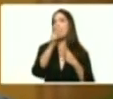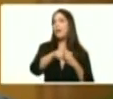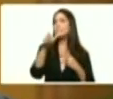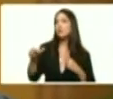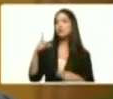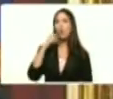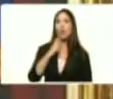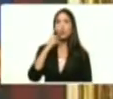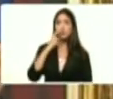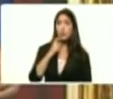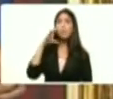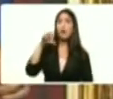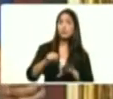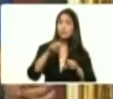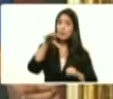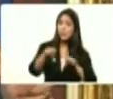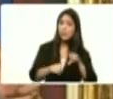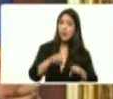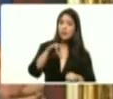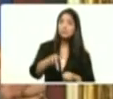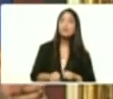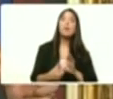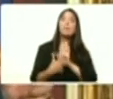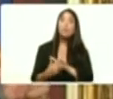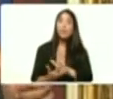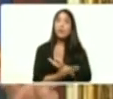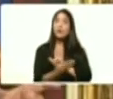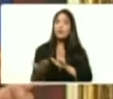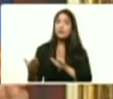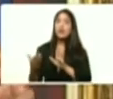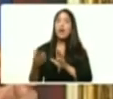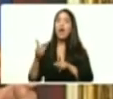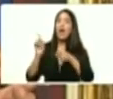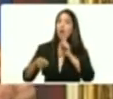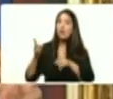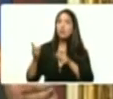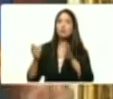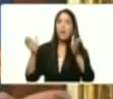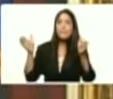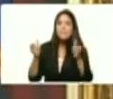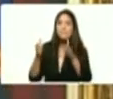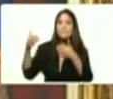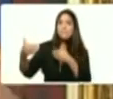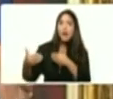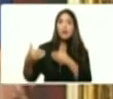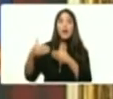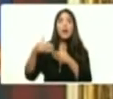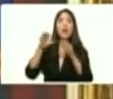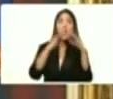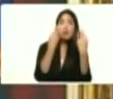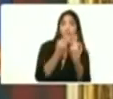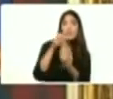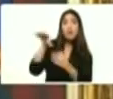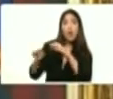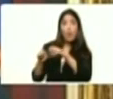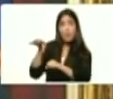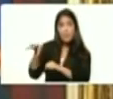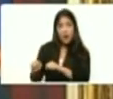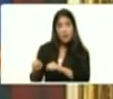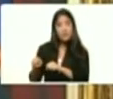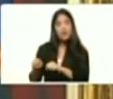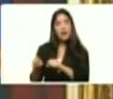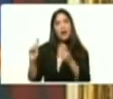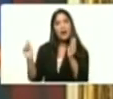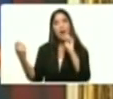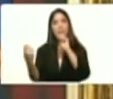acostumbrado, a acceder, las presentaciones, de pequeños empaques, para el consumo familiar, comenzaron, entonces, a